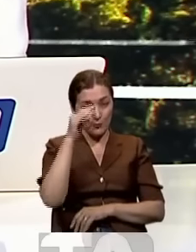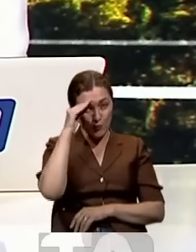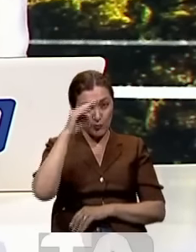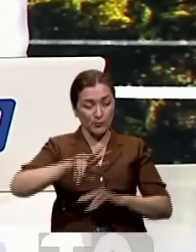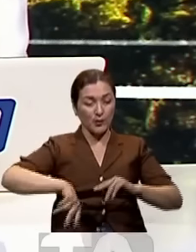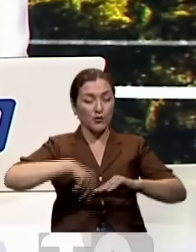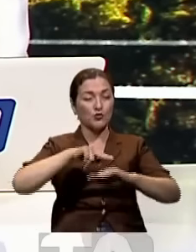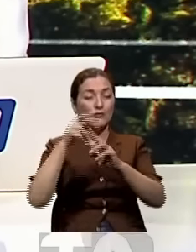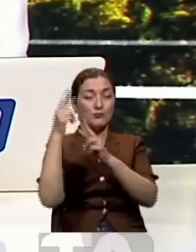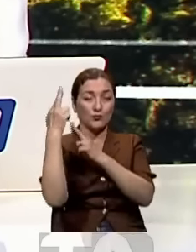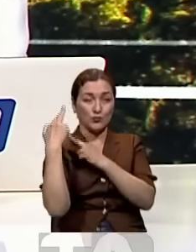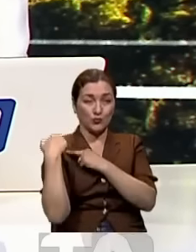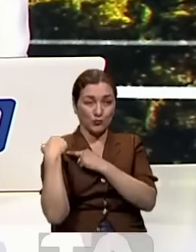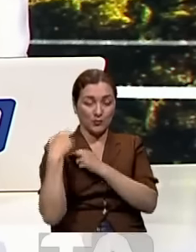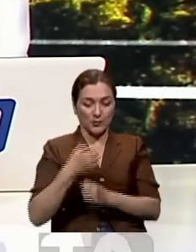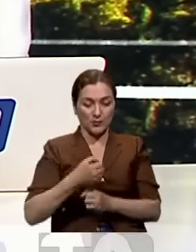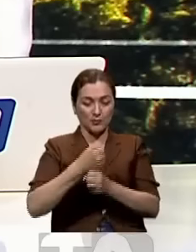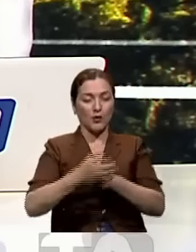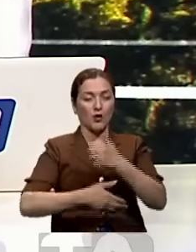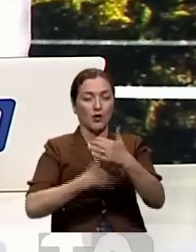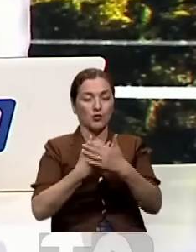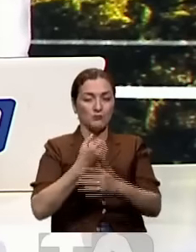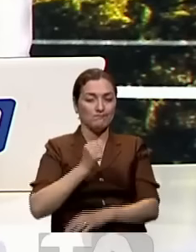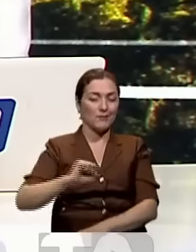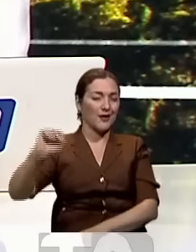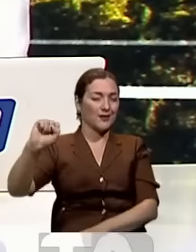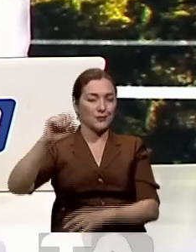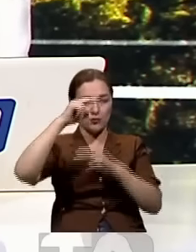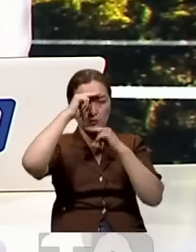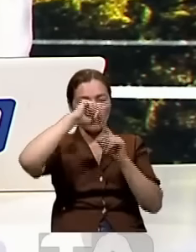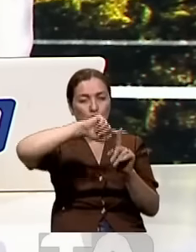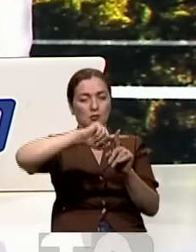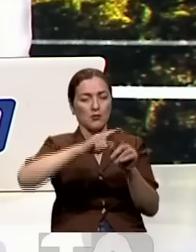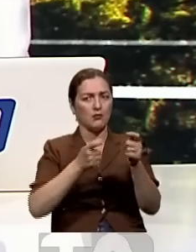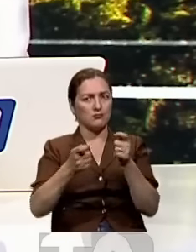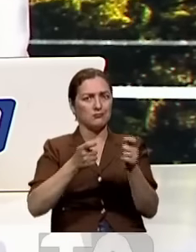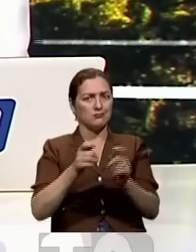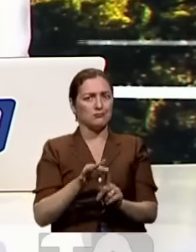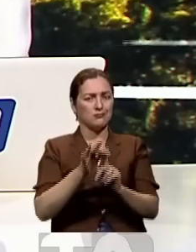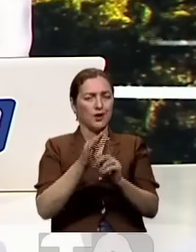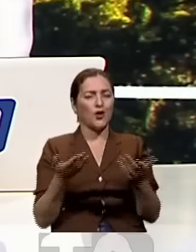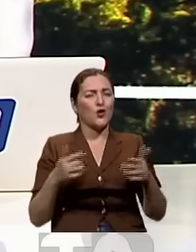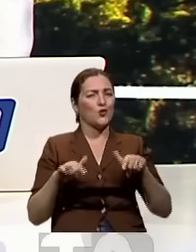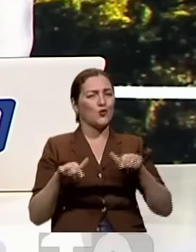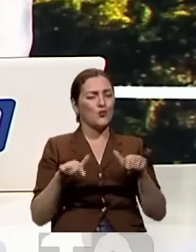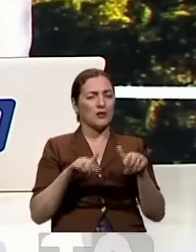se van a encargar de la seguridad de todos los viajeros. Qué buena noticia. Y habrán operativos especiales también